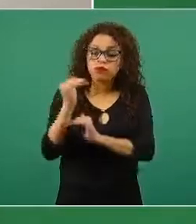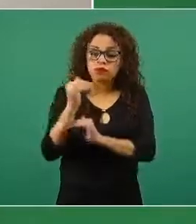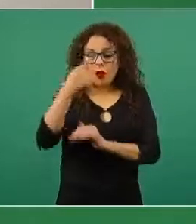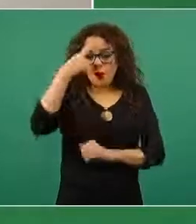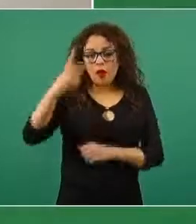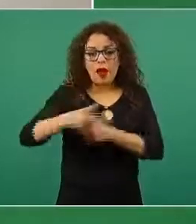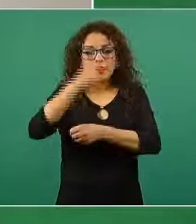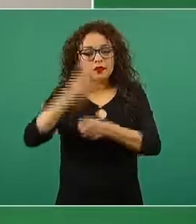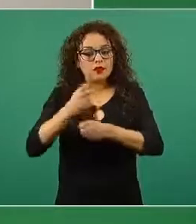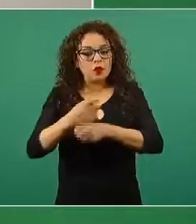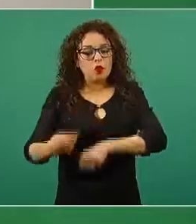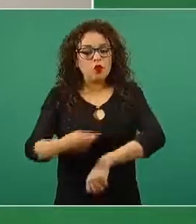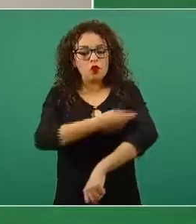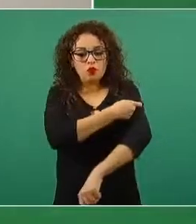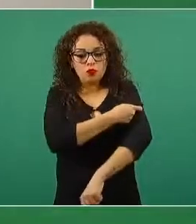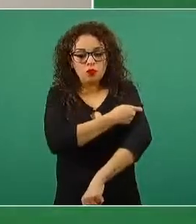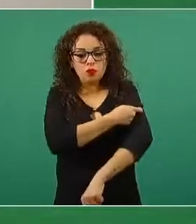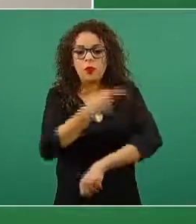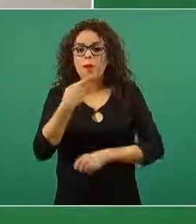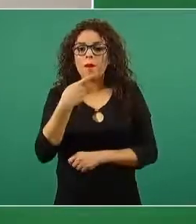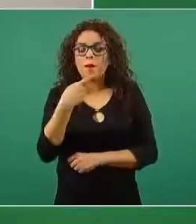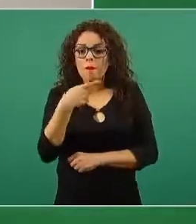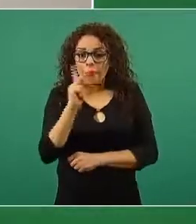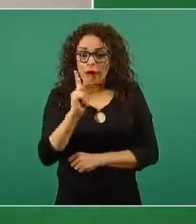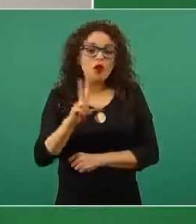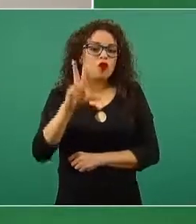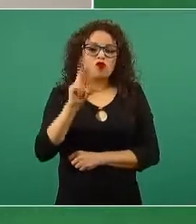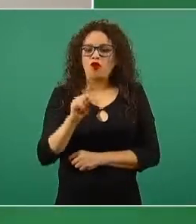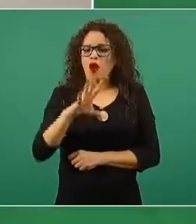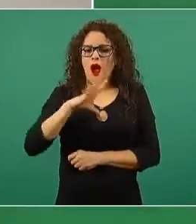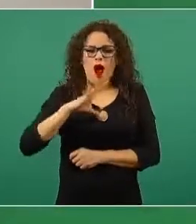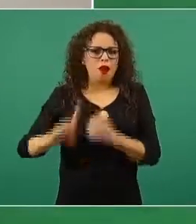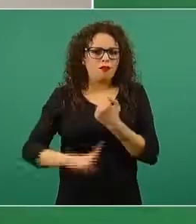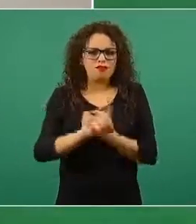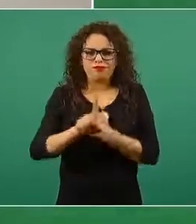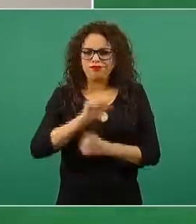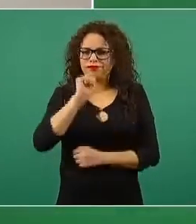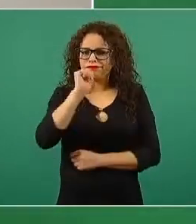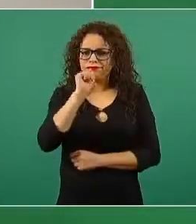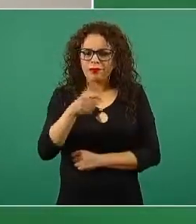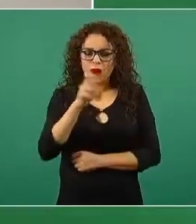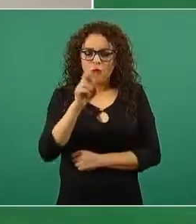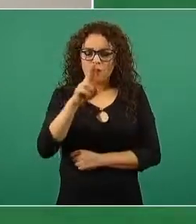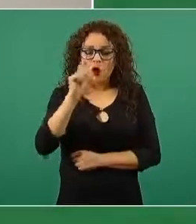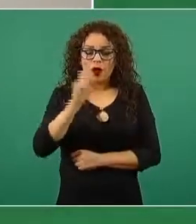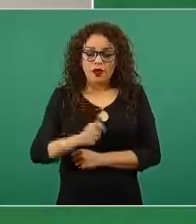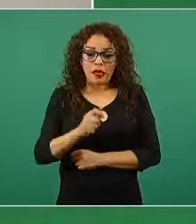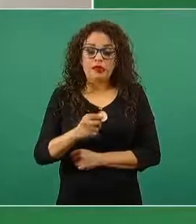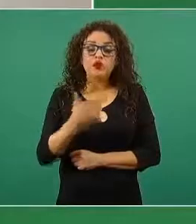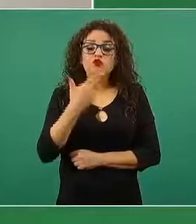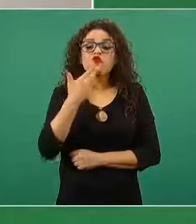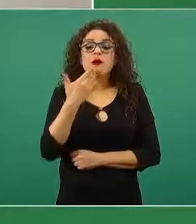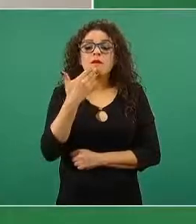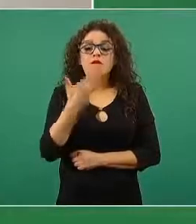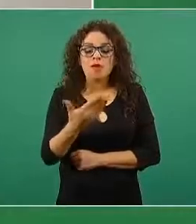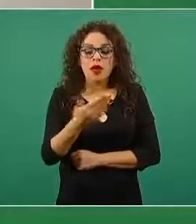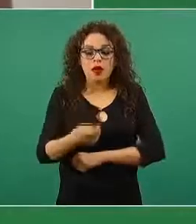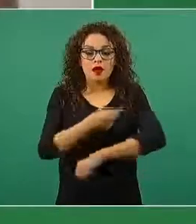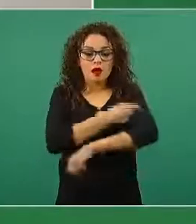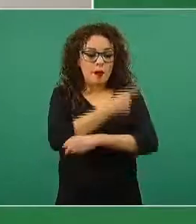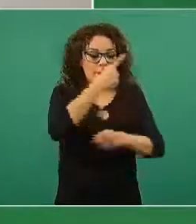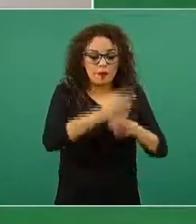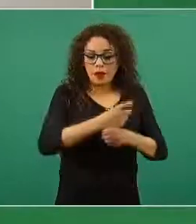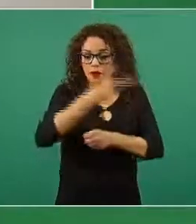que se vea afectada la eficacia de la primera dosis al aplicar la segunda dosis en